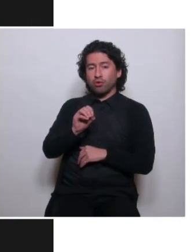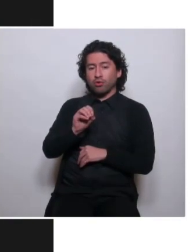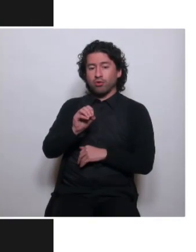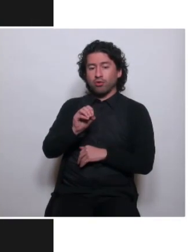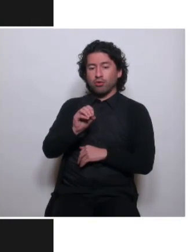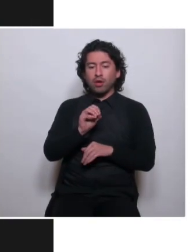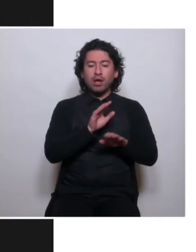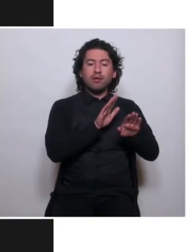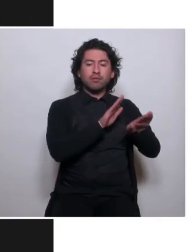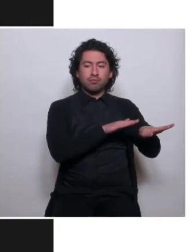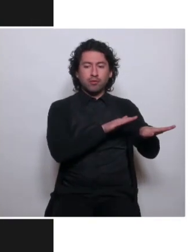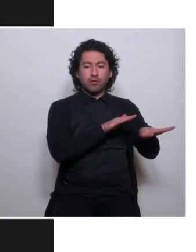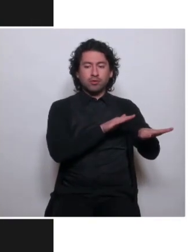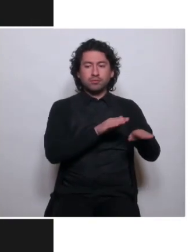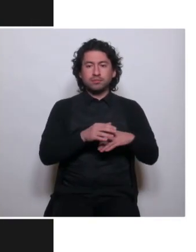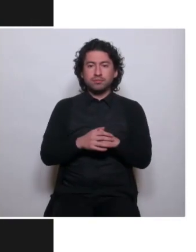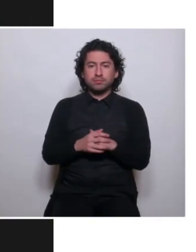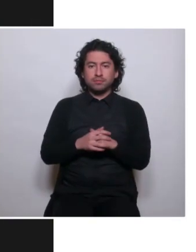A favor, señor secretario.